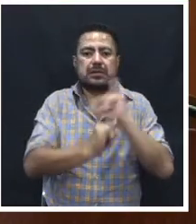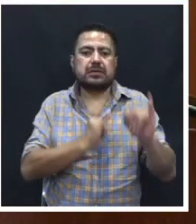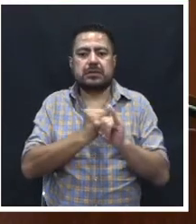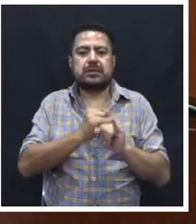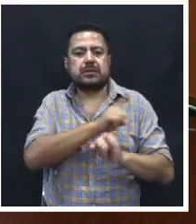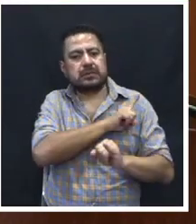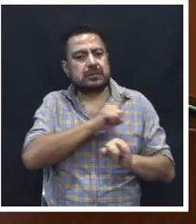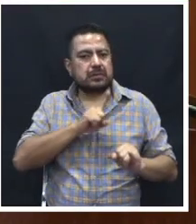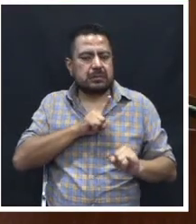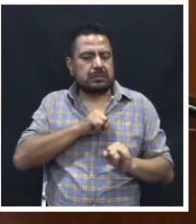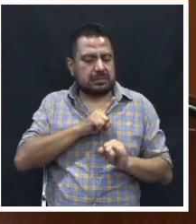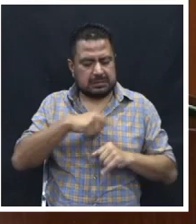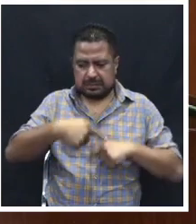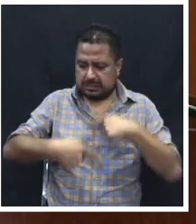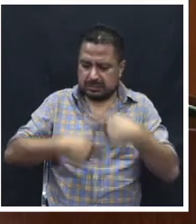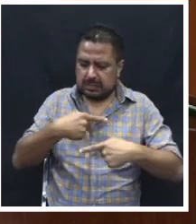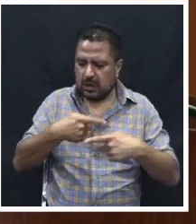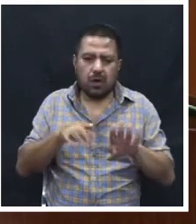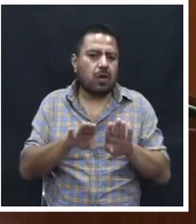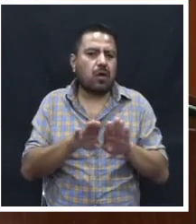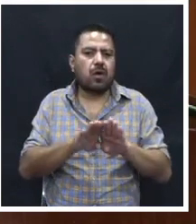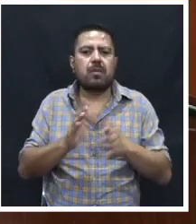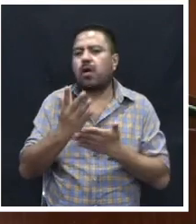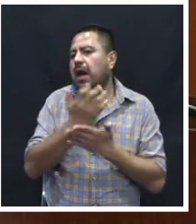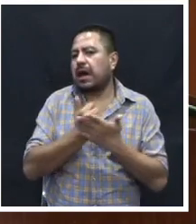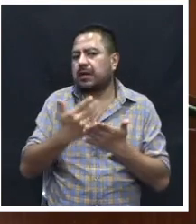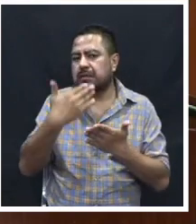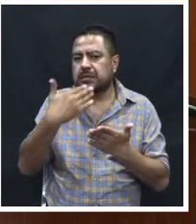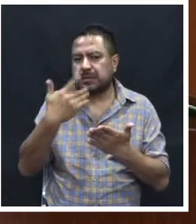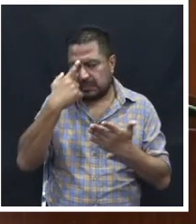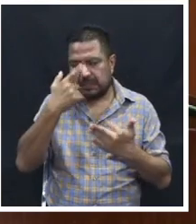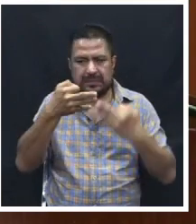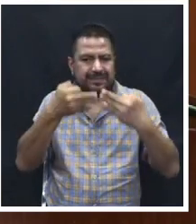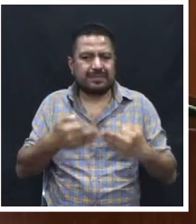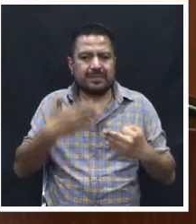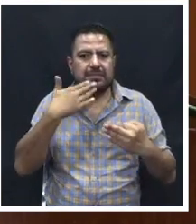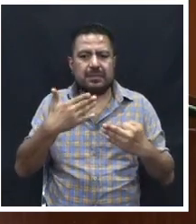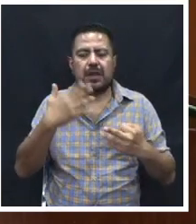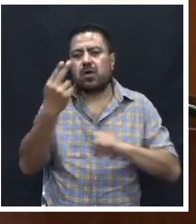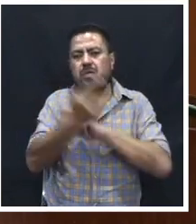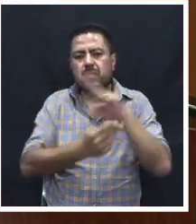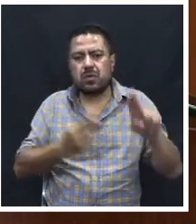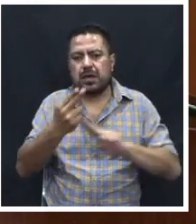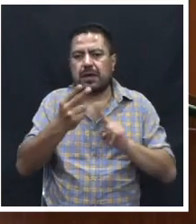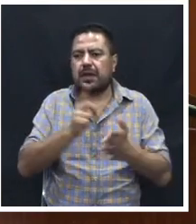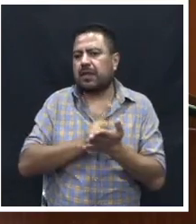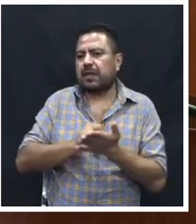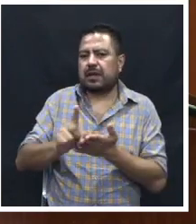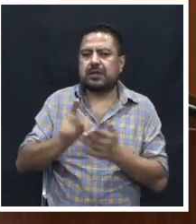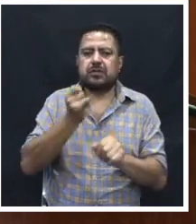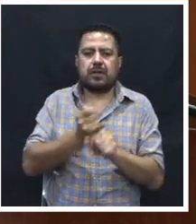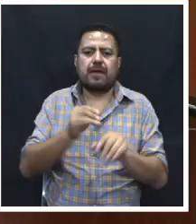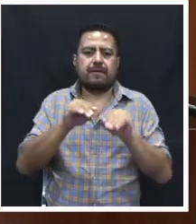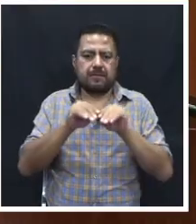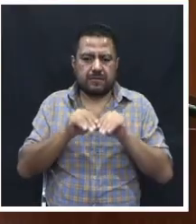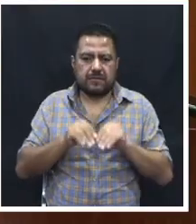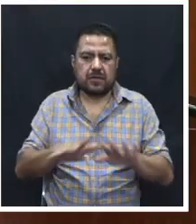debemos preguntarnos cómo garantizar efectivamente la universalidad del derecho a la